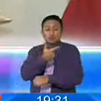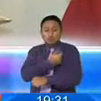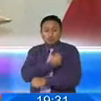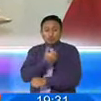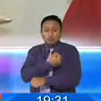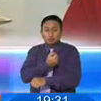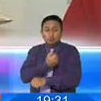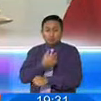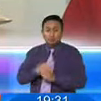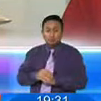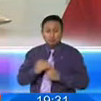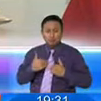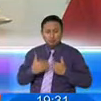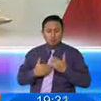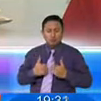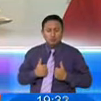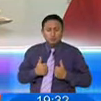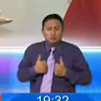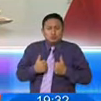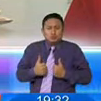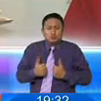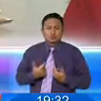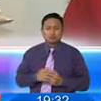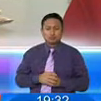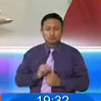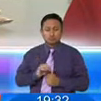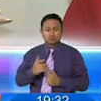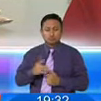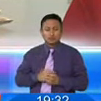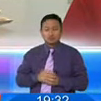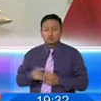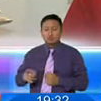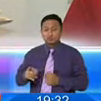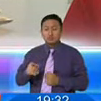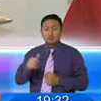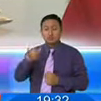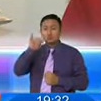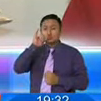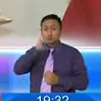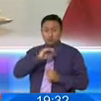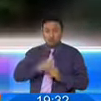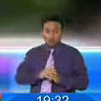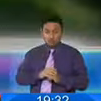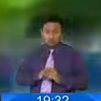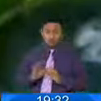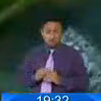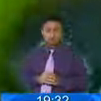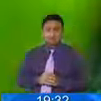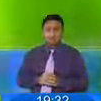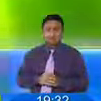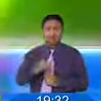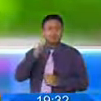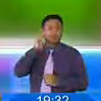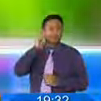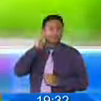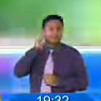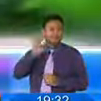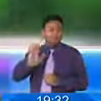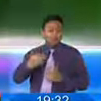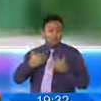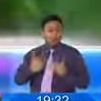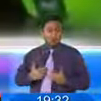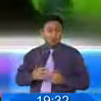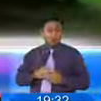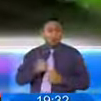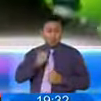dado las medidas generales que se necesita para este tipo de casos. La pequeña no presenta en su delicado